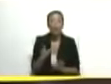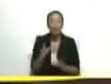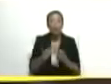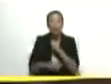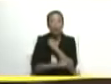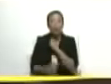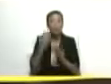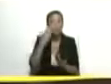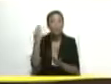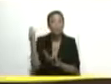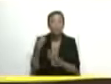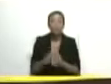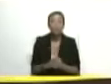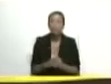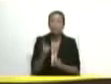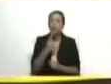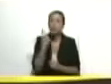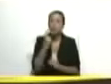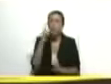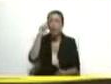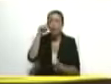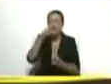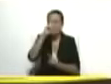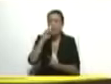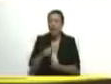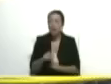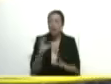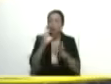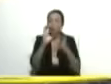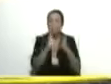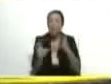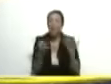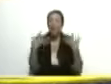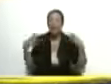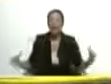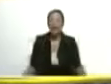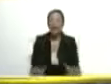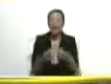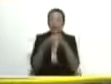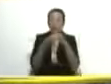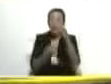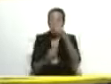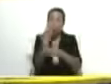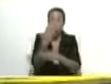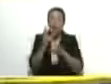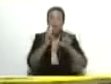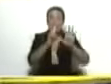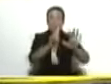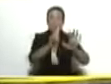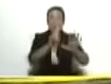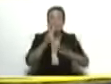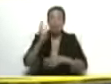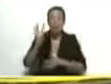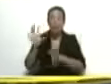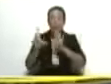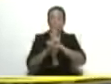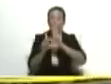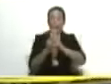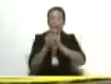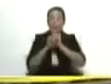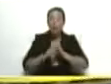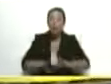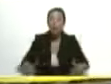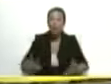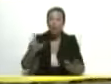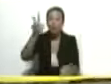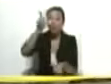traición. No solamente los elementos de la conformación de las 74 leyes para el pueblo que se